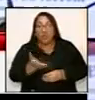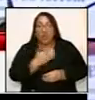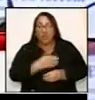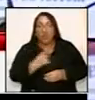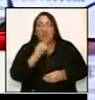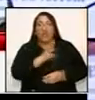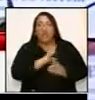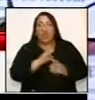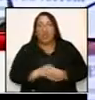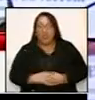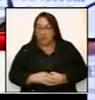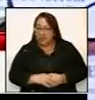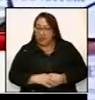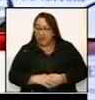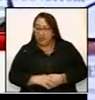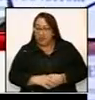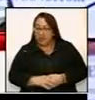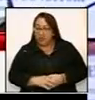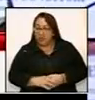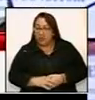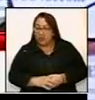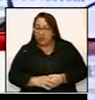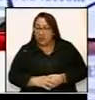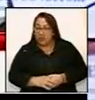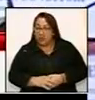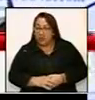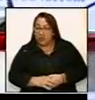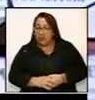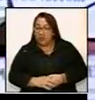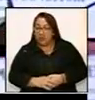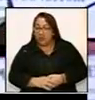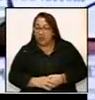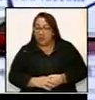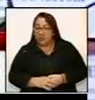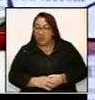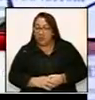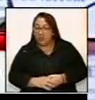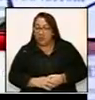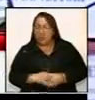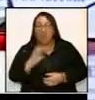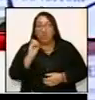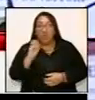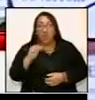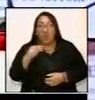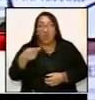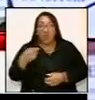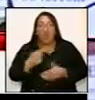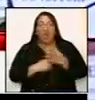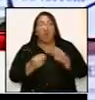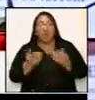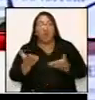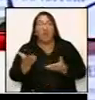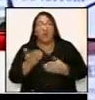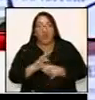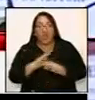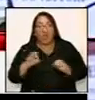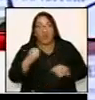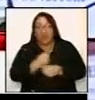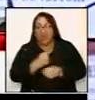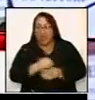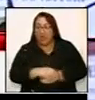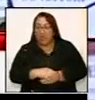se fiscalice a las ONGs. Y las ONGs, que muchas veces son las que piden